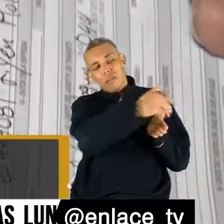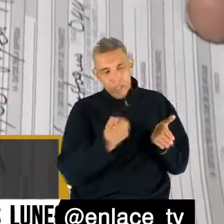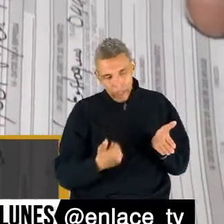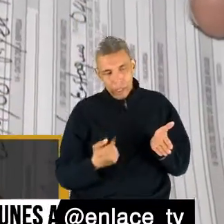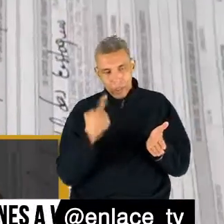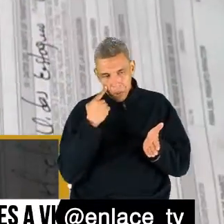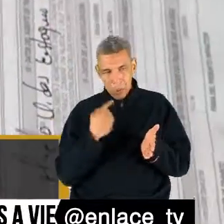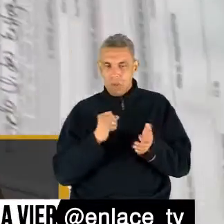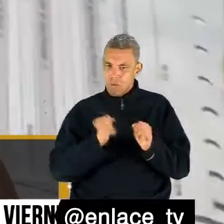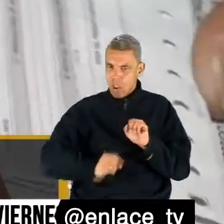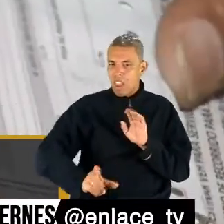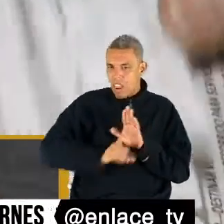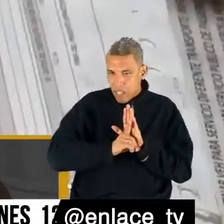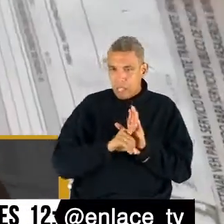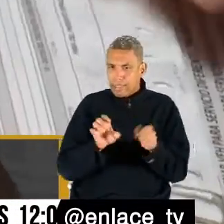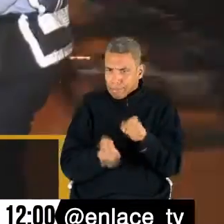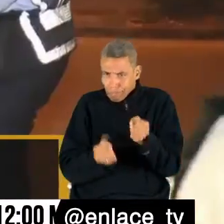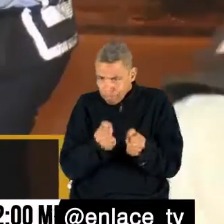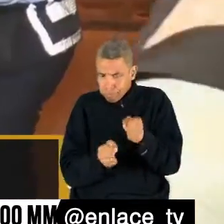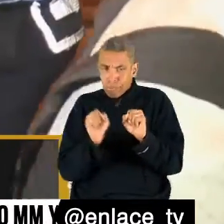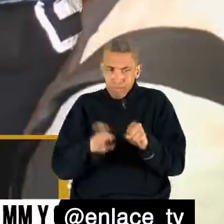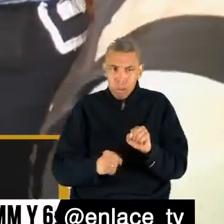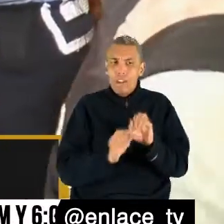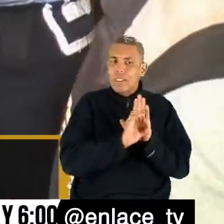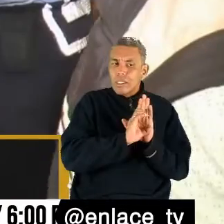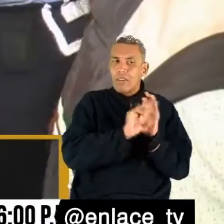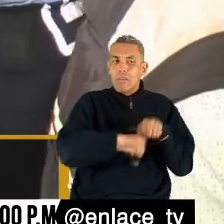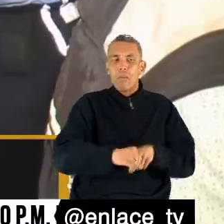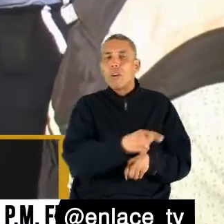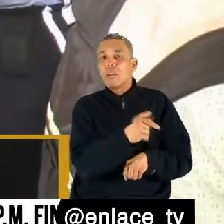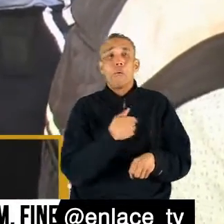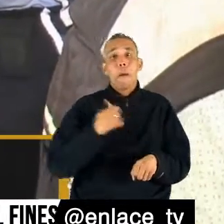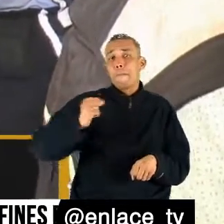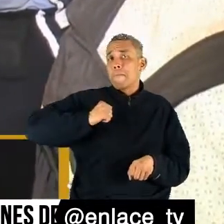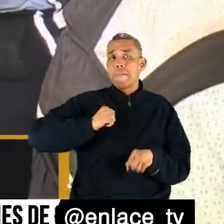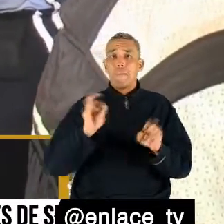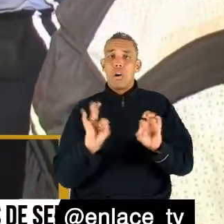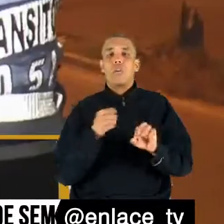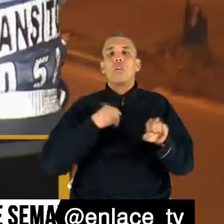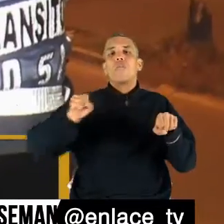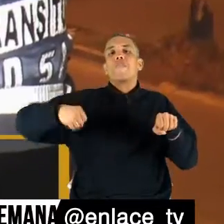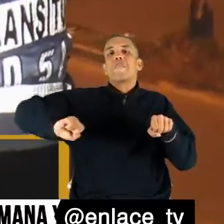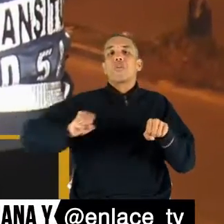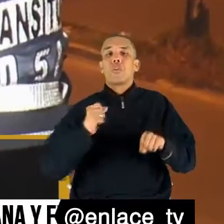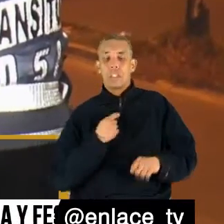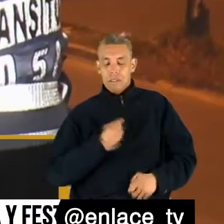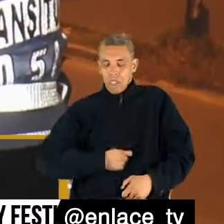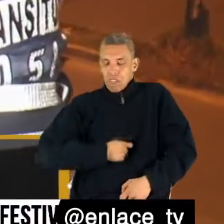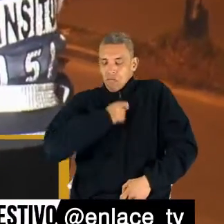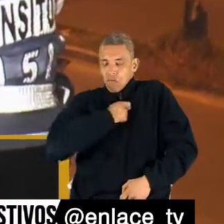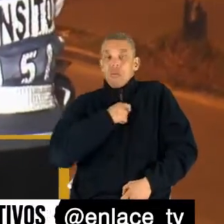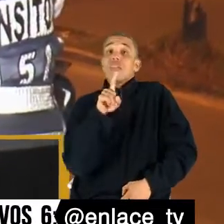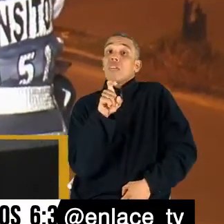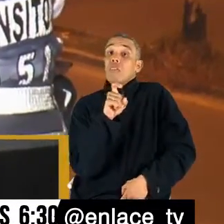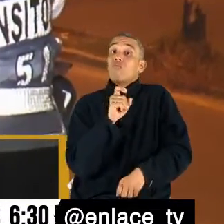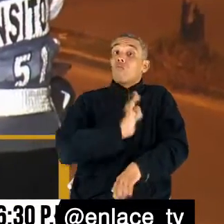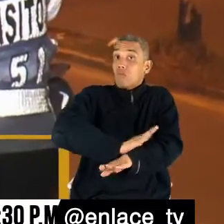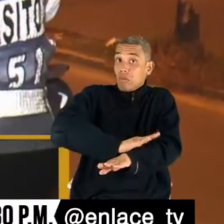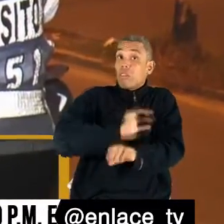los vehículos en malas condiciones. No quieren utilizar el chaleco después de las 6 de la tarde los conductores de las